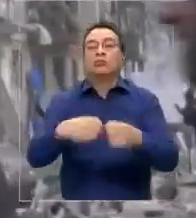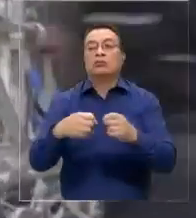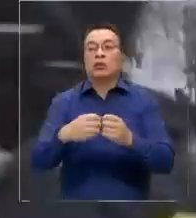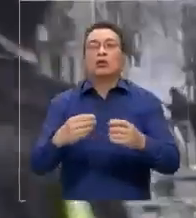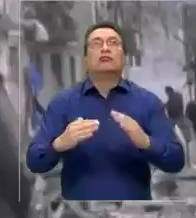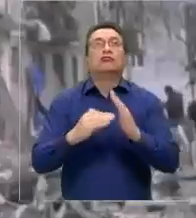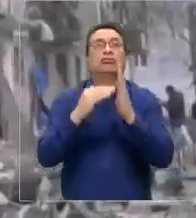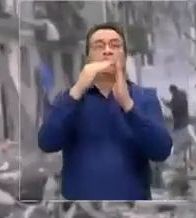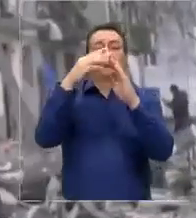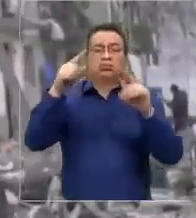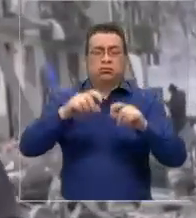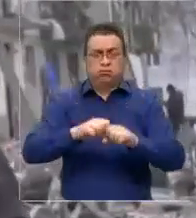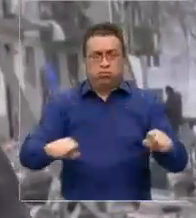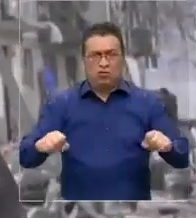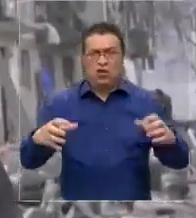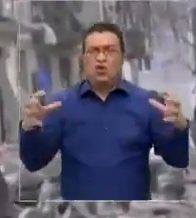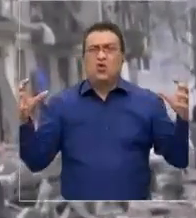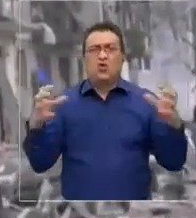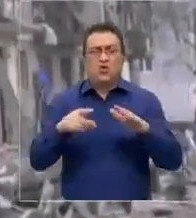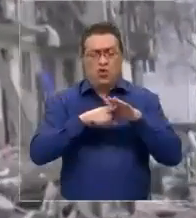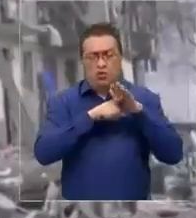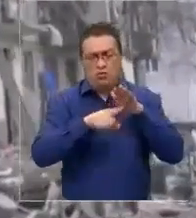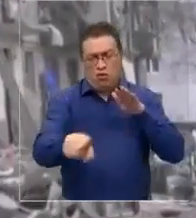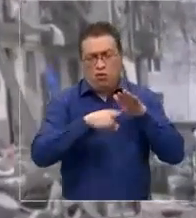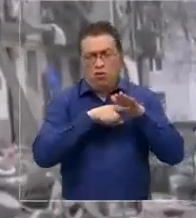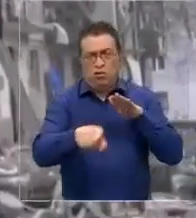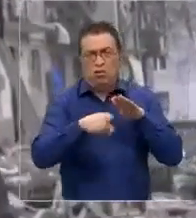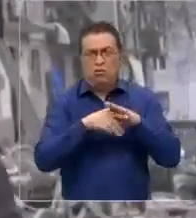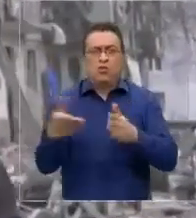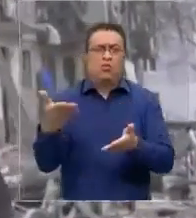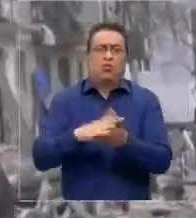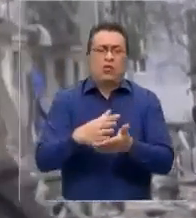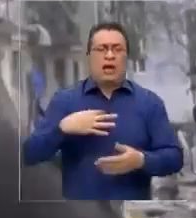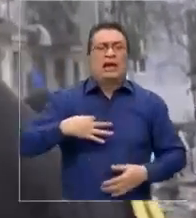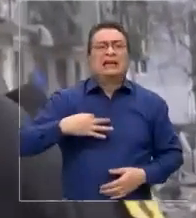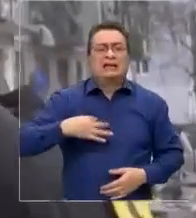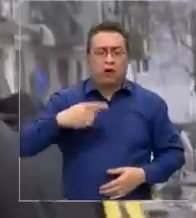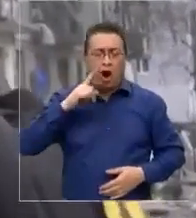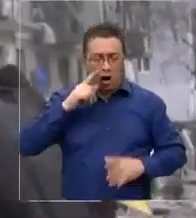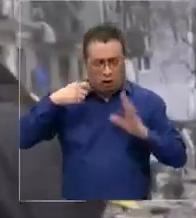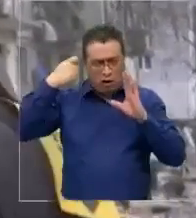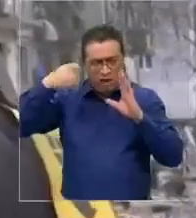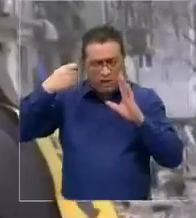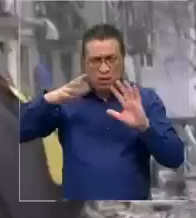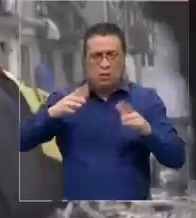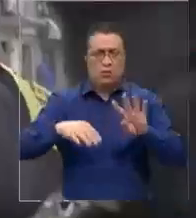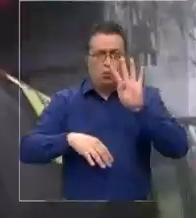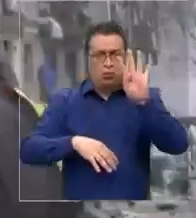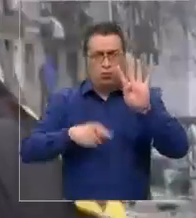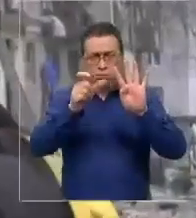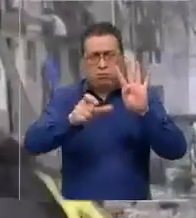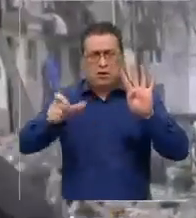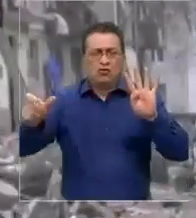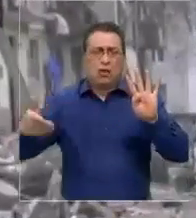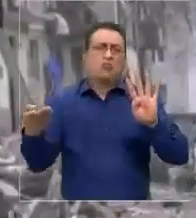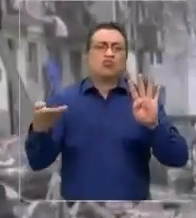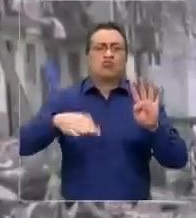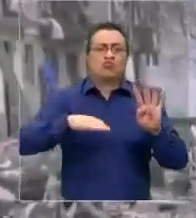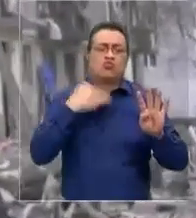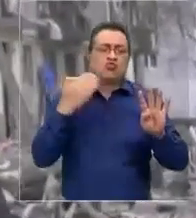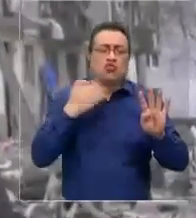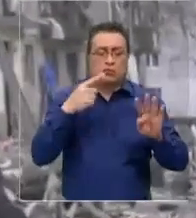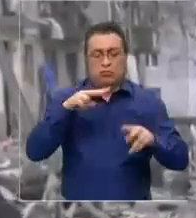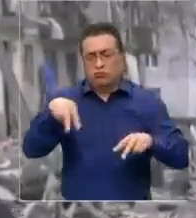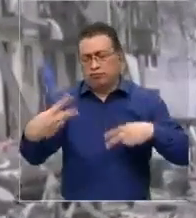Bombardearon el edificio residencial, lo golpearon con cohetes, murieron muchos civiles. Tengo videos de al menos 4 personas muertas tiradas en el